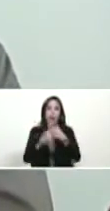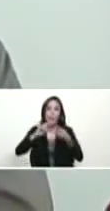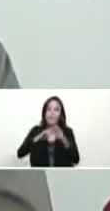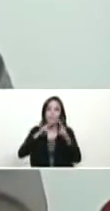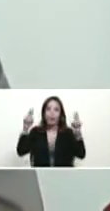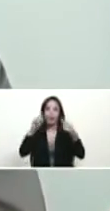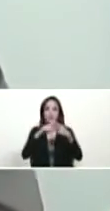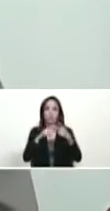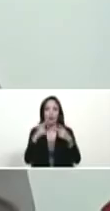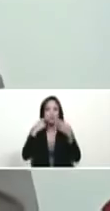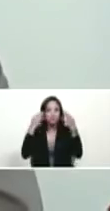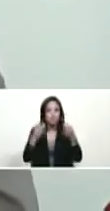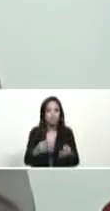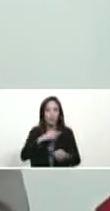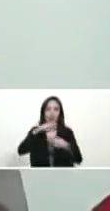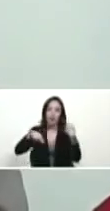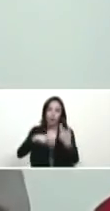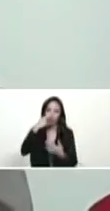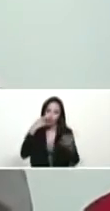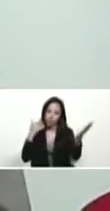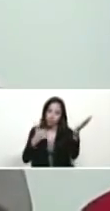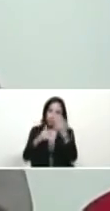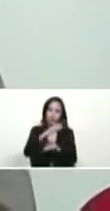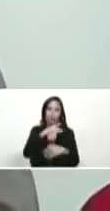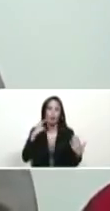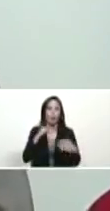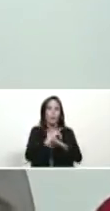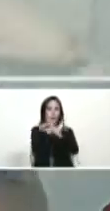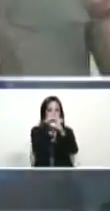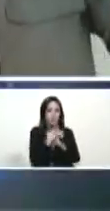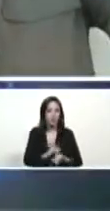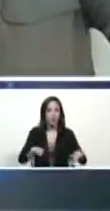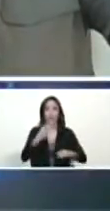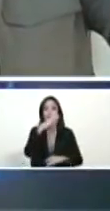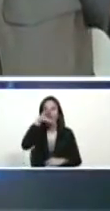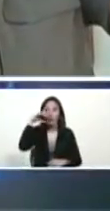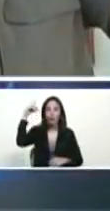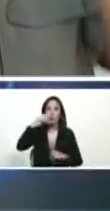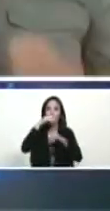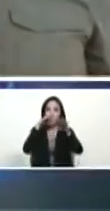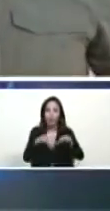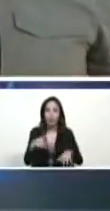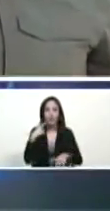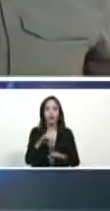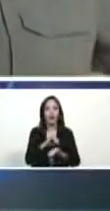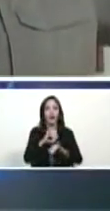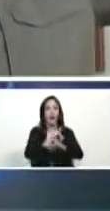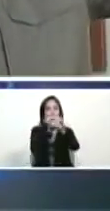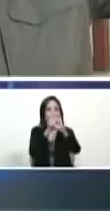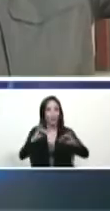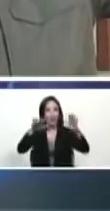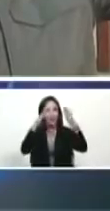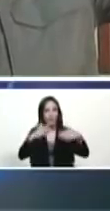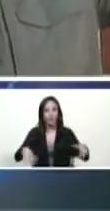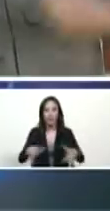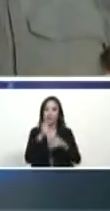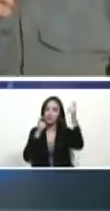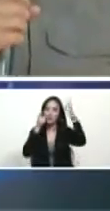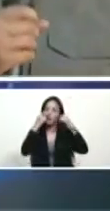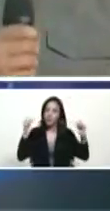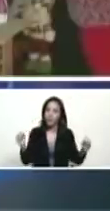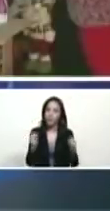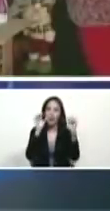de la consolidación de la revolución con prosperidad. Que Dios los bendiga, camarada presidente. Feliz Navidad desde el Zulia. Chávez vive, la patria